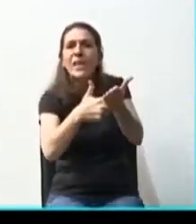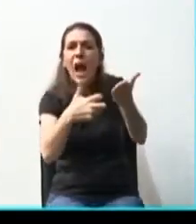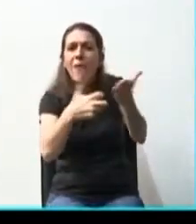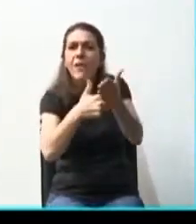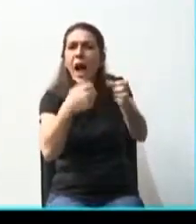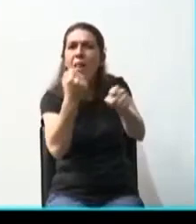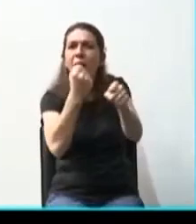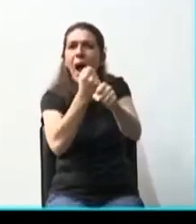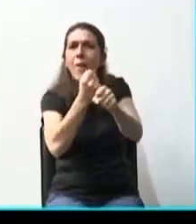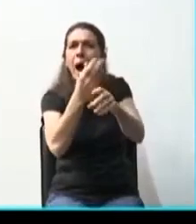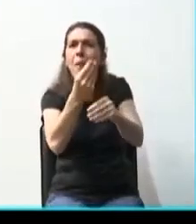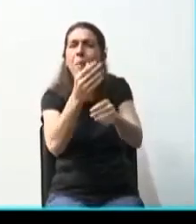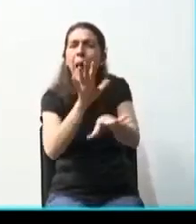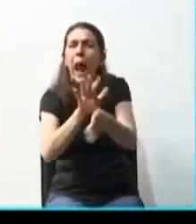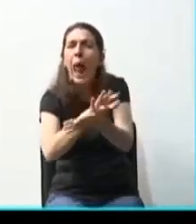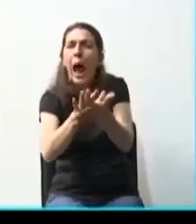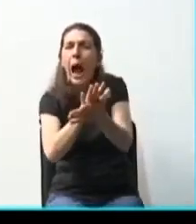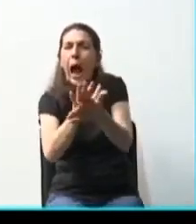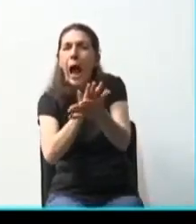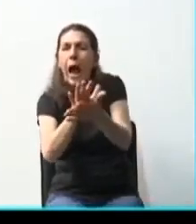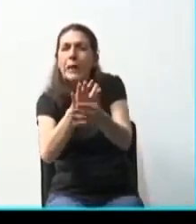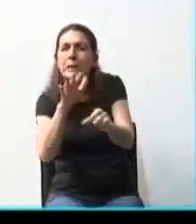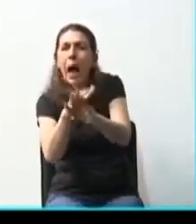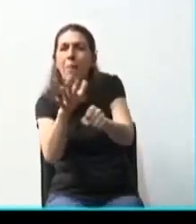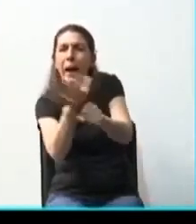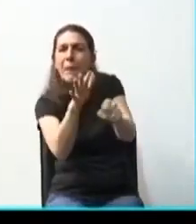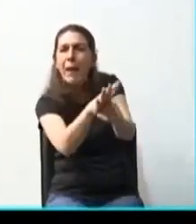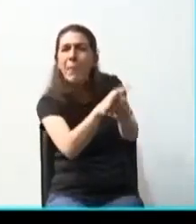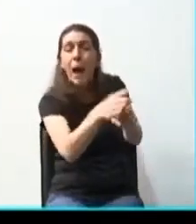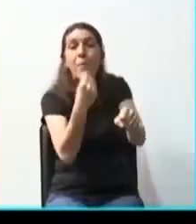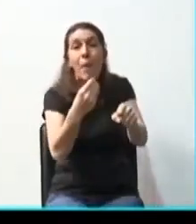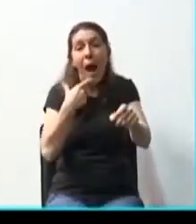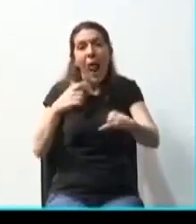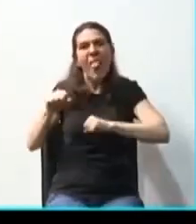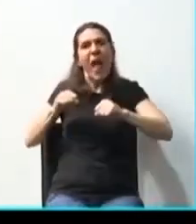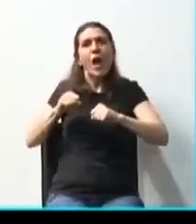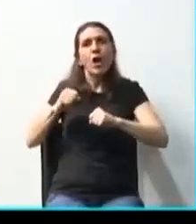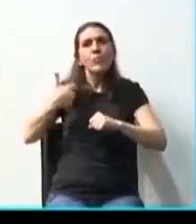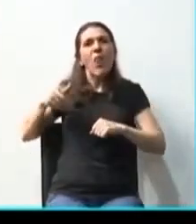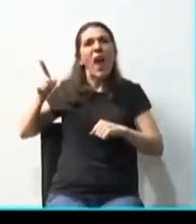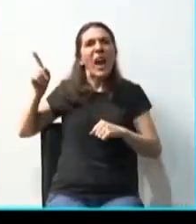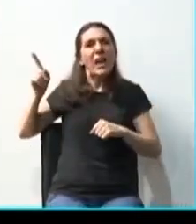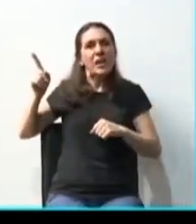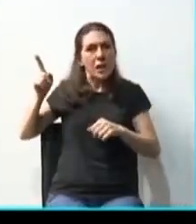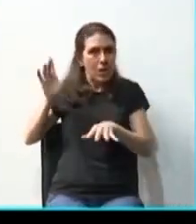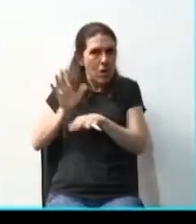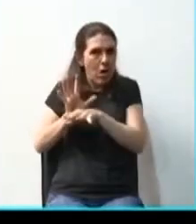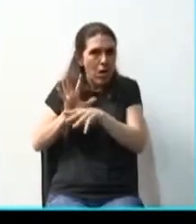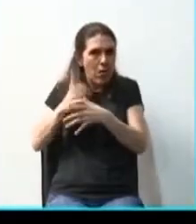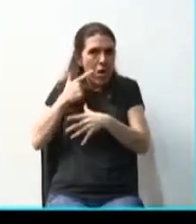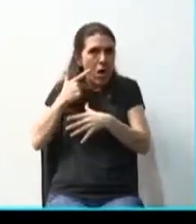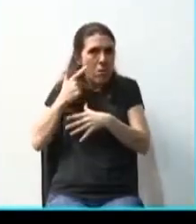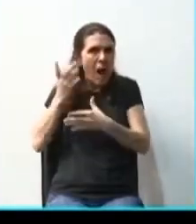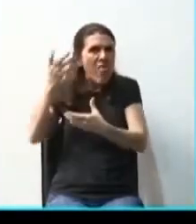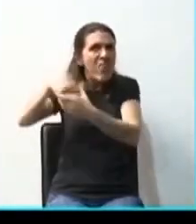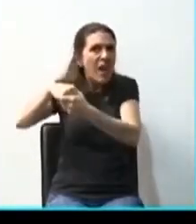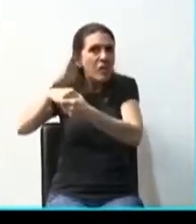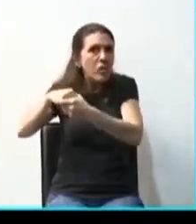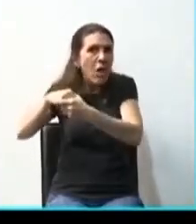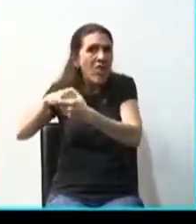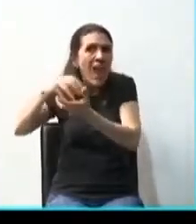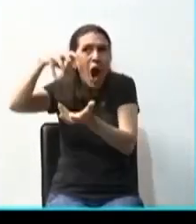activamente por la impunidad del principal atentado terrorista de la historia de Argentina sean nombrados en el máximo órgano judicial de la Ciudad de Buenos